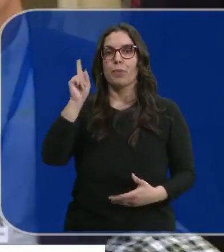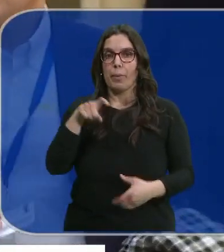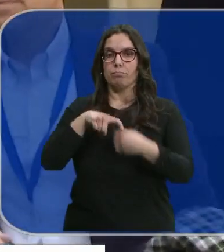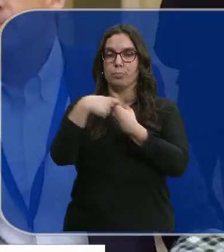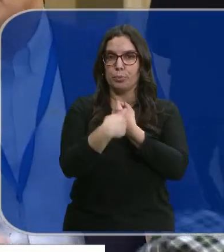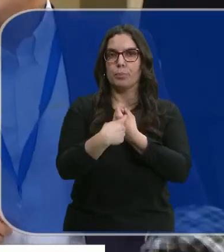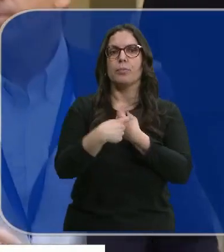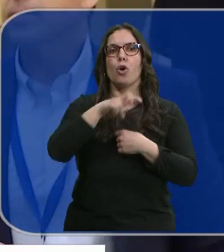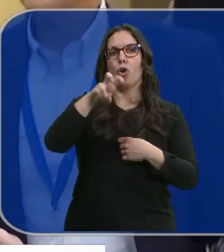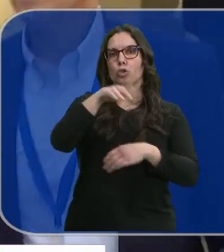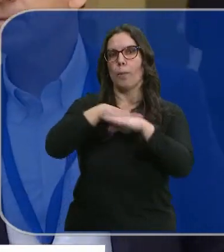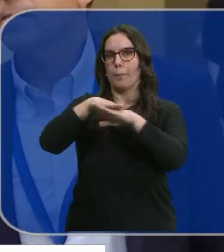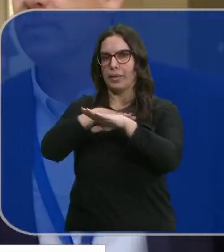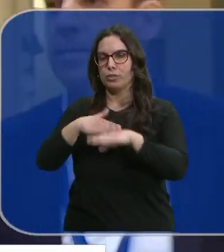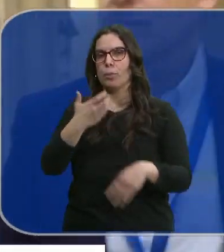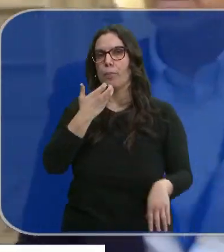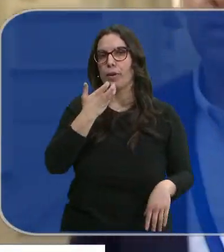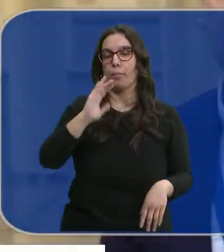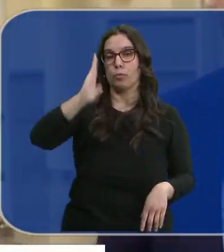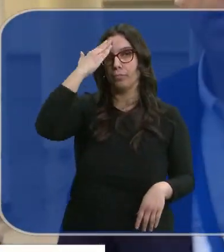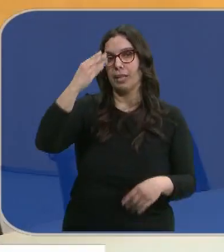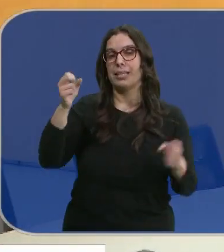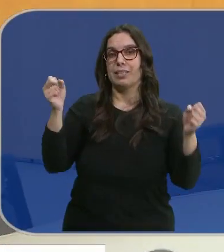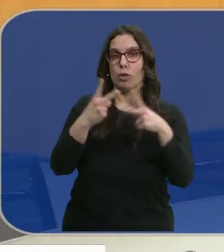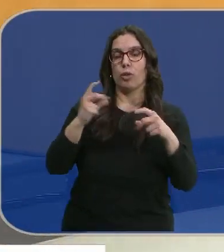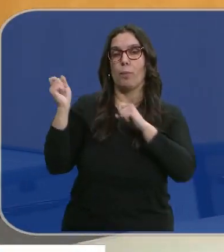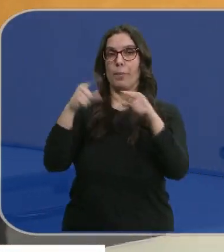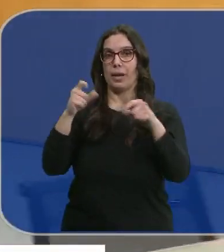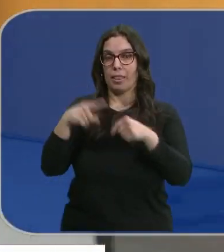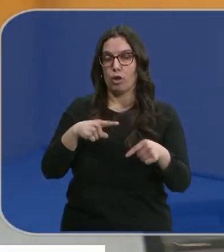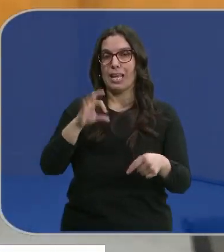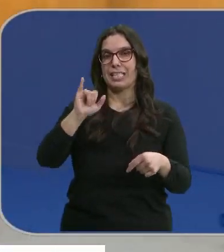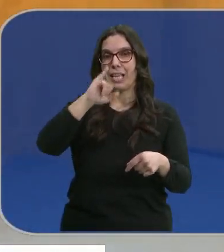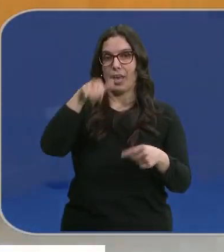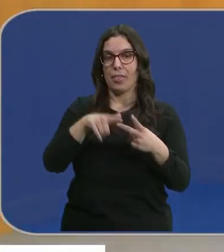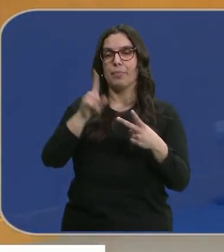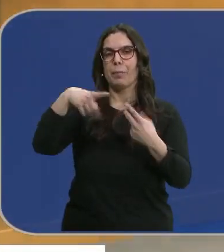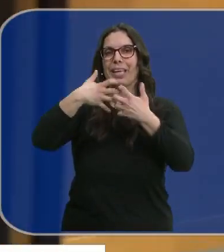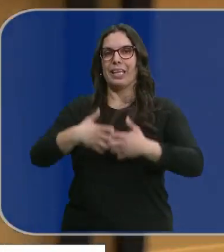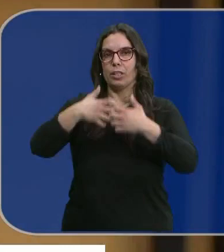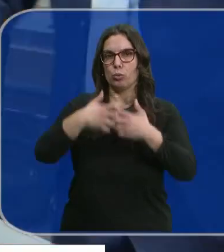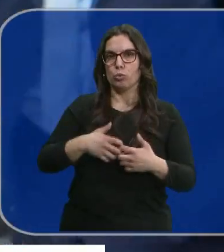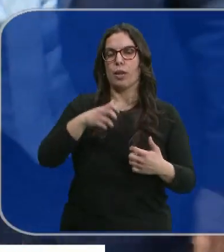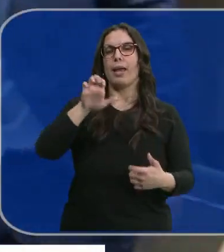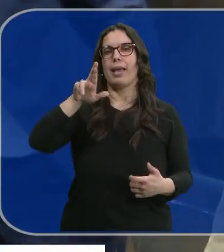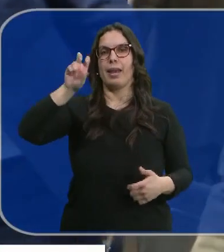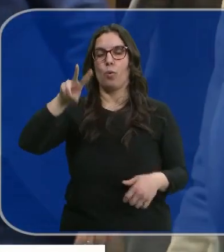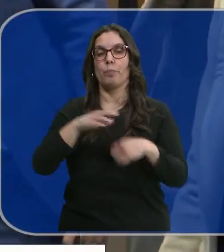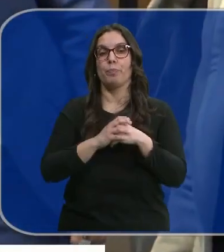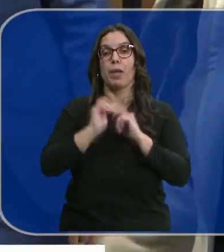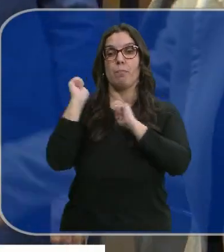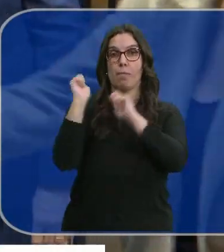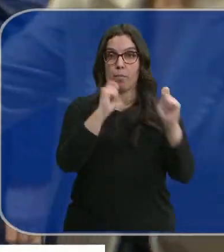entrarán en la Ejecutiva otros ministros como la titular de Seguridad Social y Migraciones, Elma Saiz, y el de Industria, Jordi Hereu.